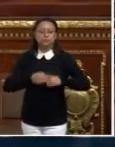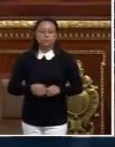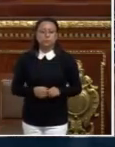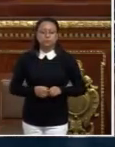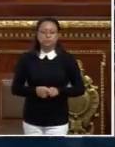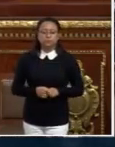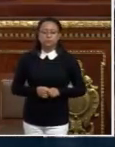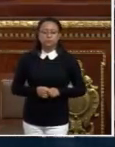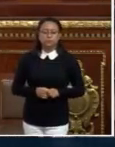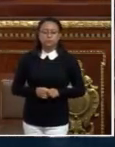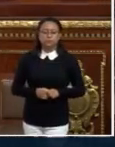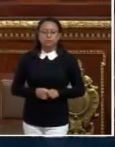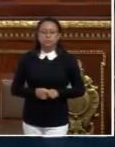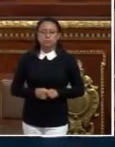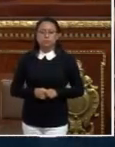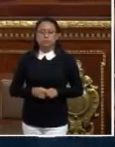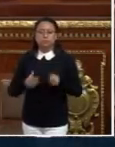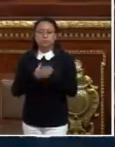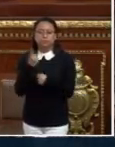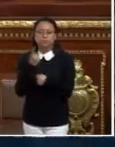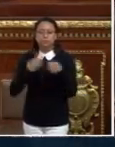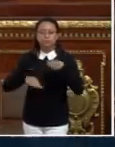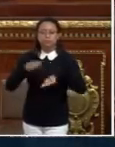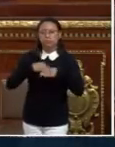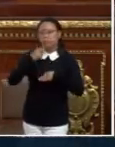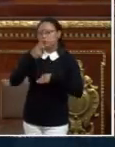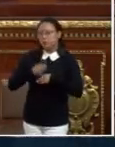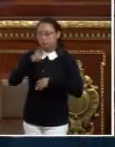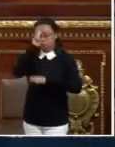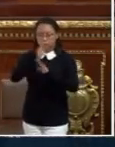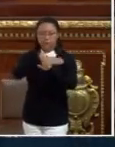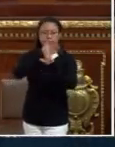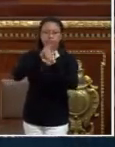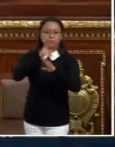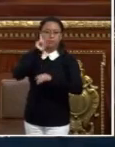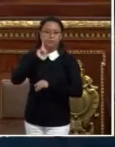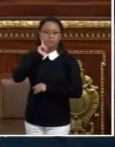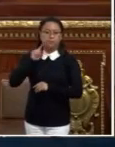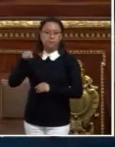amor, etcétera, porque la mayor parte de las violencias hacia las mujeres son